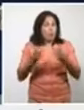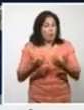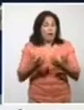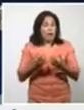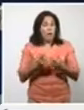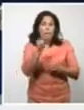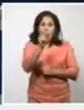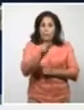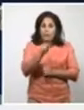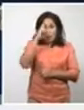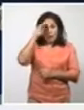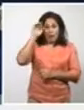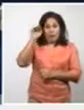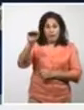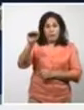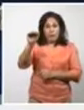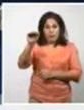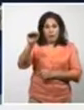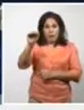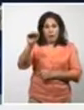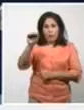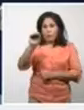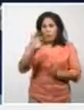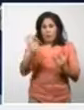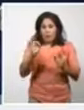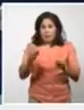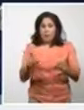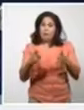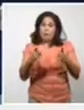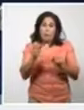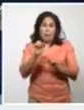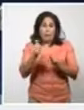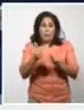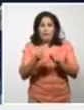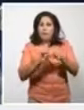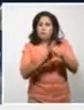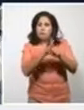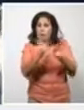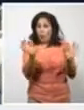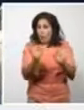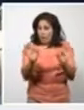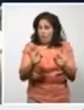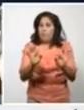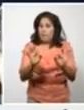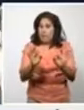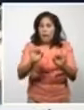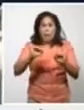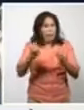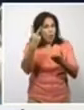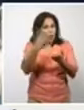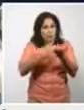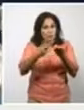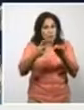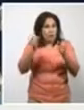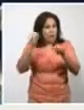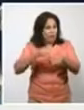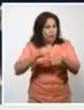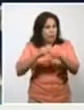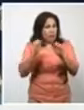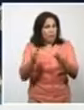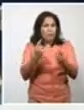tenemos ingresados, porque todavía no han cumplido ni con la negativización, ni con el periodo de tiempo, o tienen algún